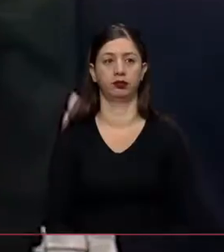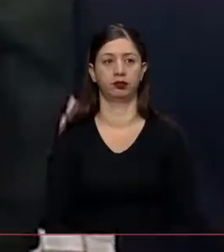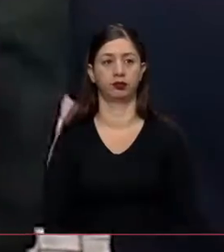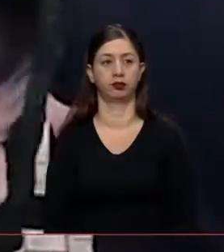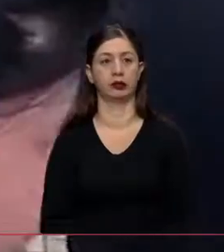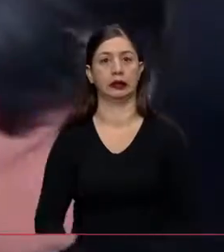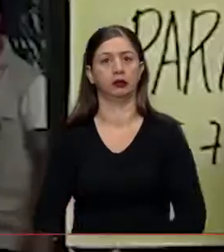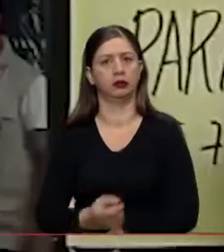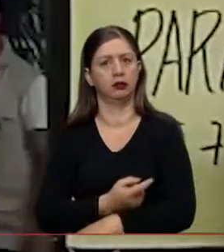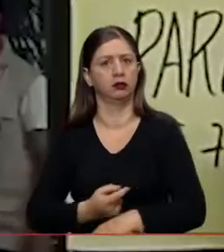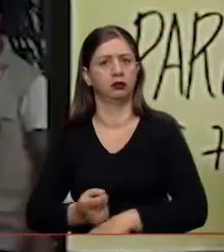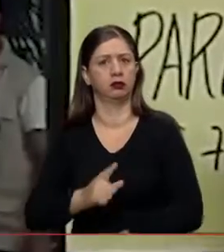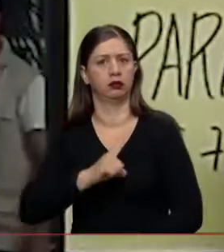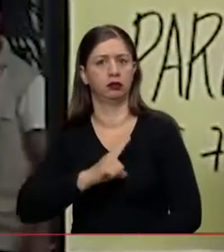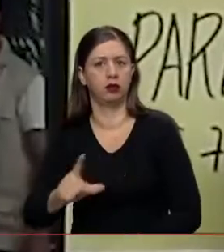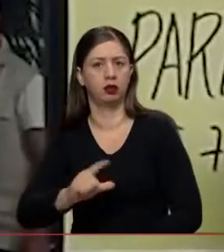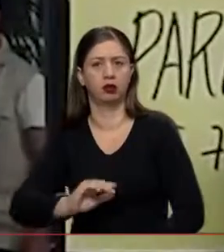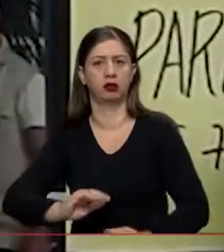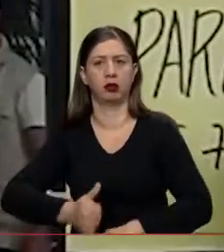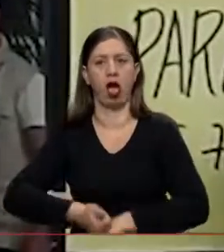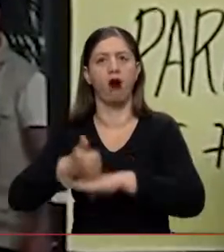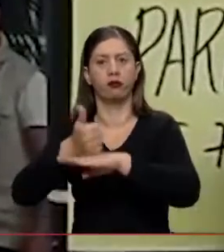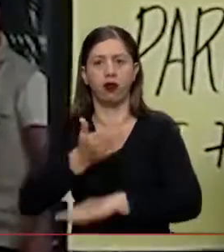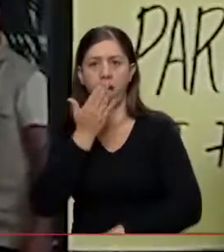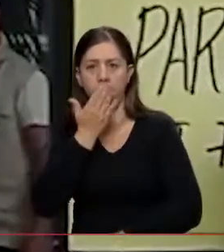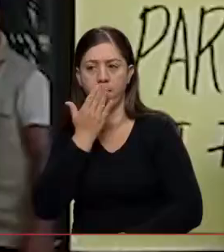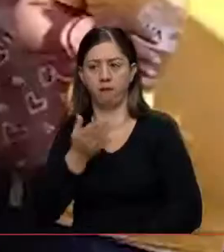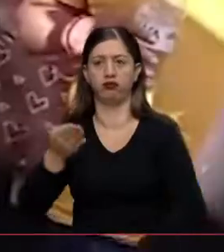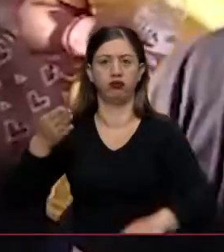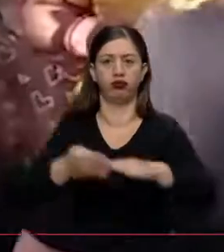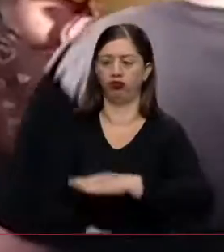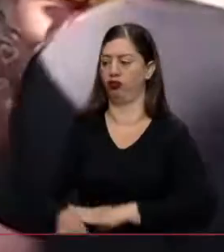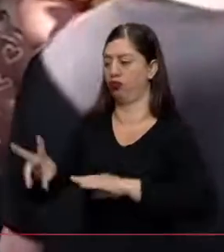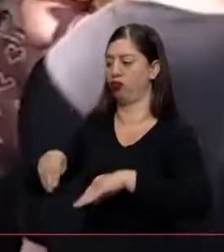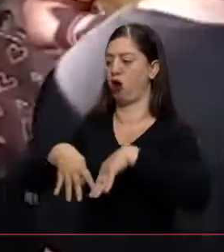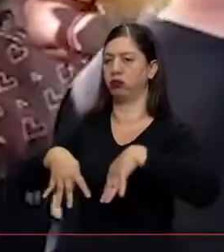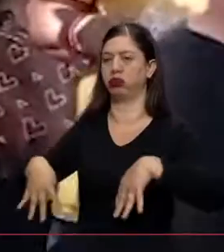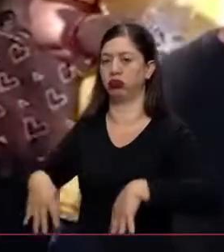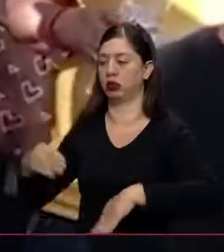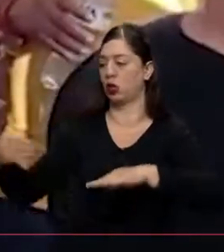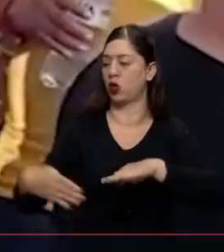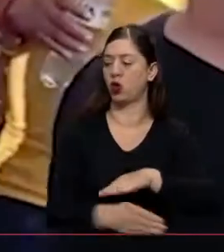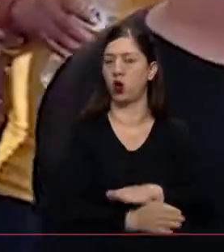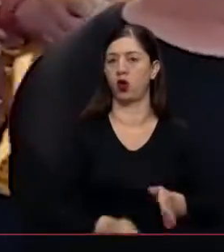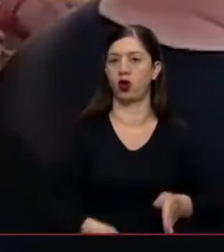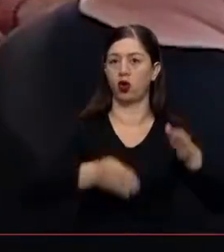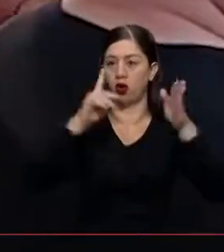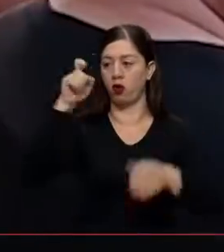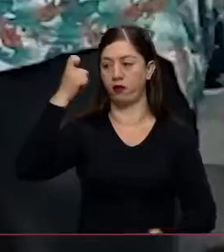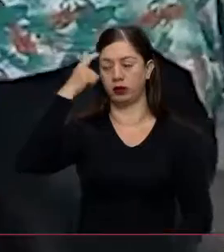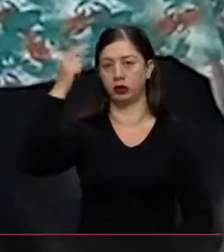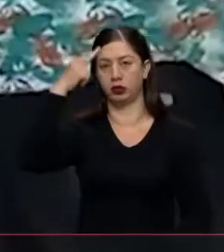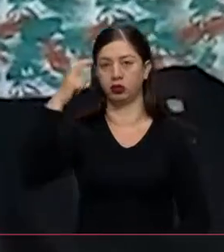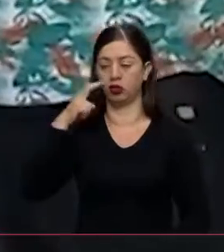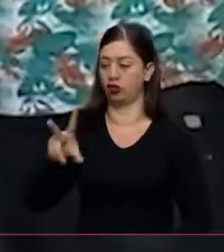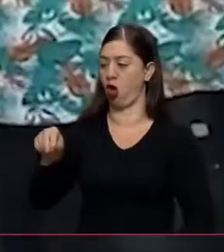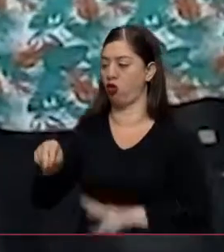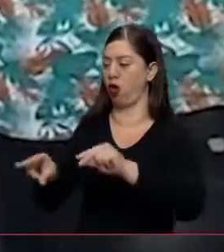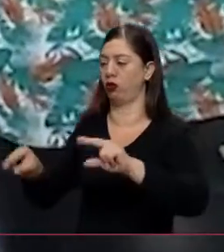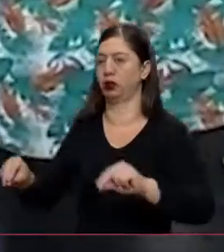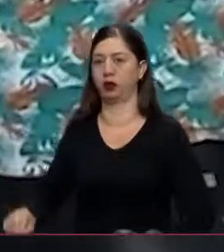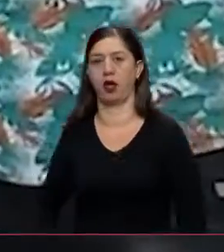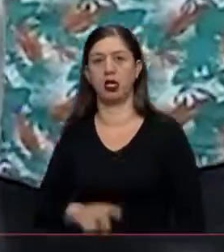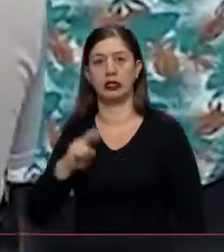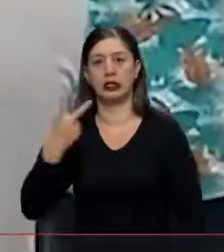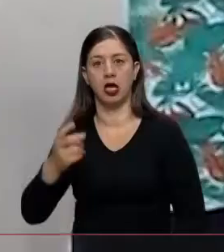Durante varias horas, líderes y autoridades indígenas impidieron el acceso a funcionarios y público de la gobernación del Chocó. Aseguran que se les incumplió en el